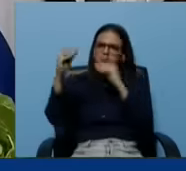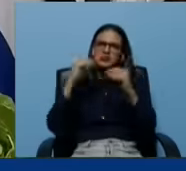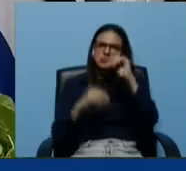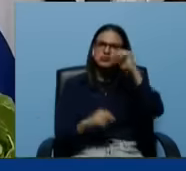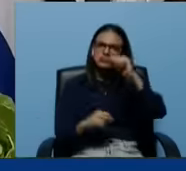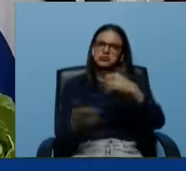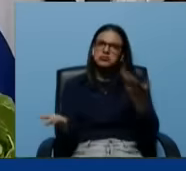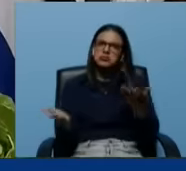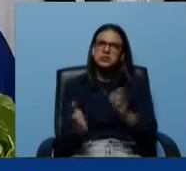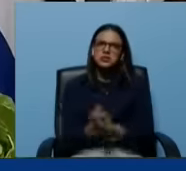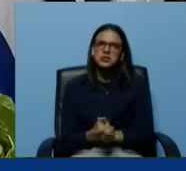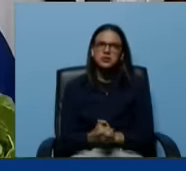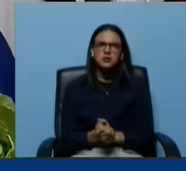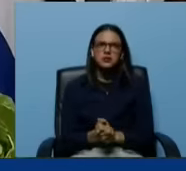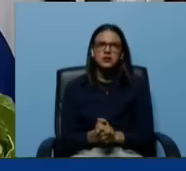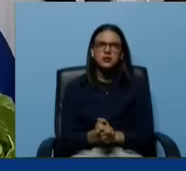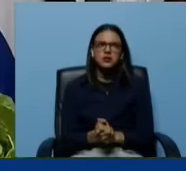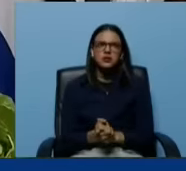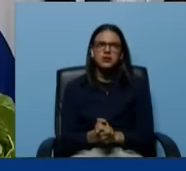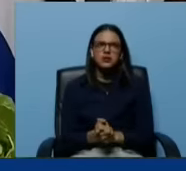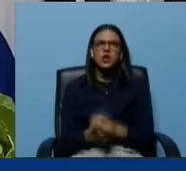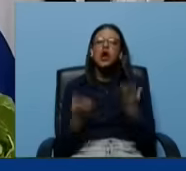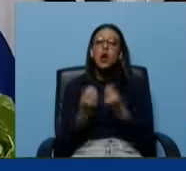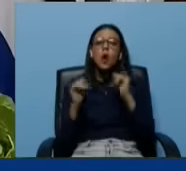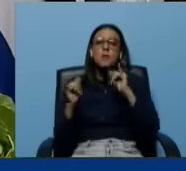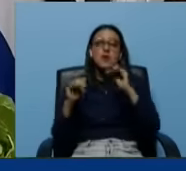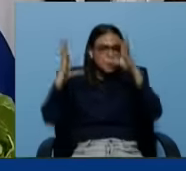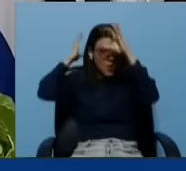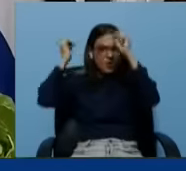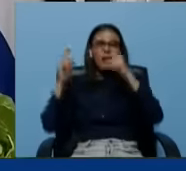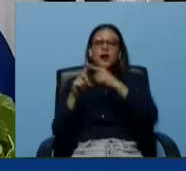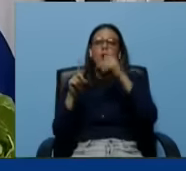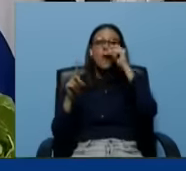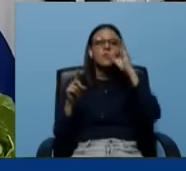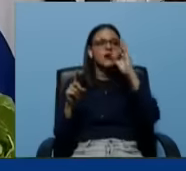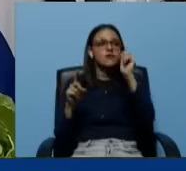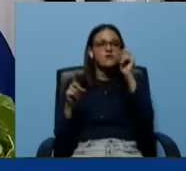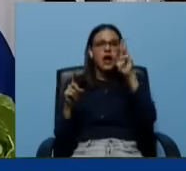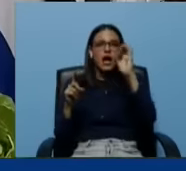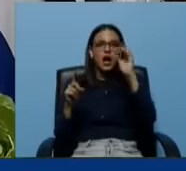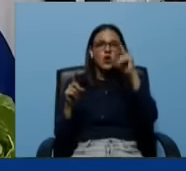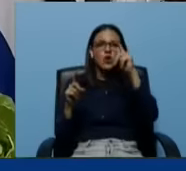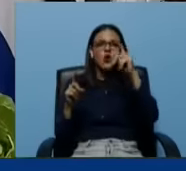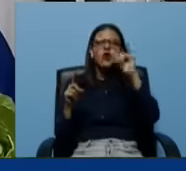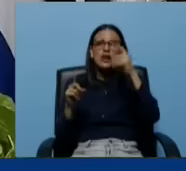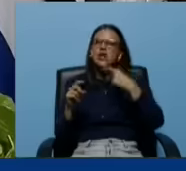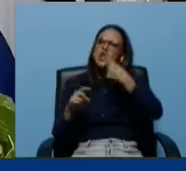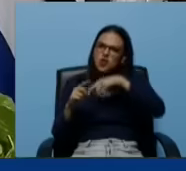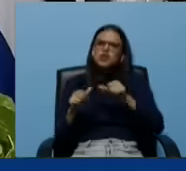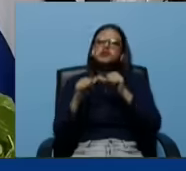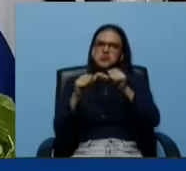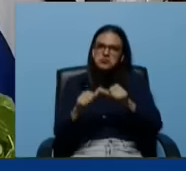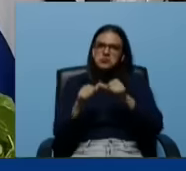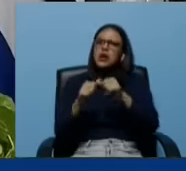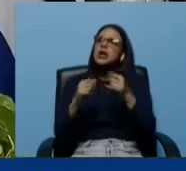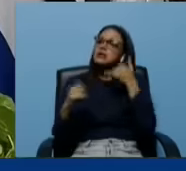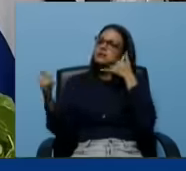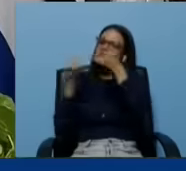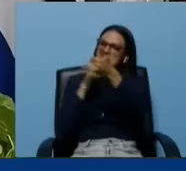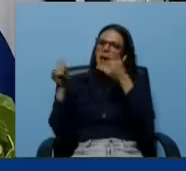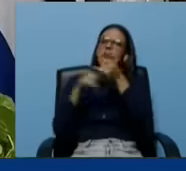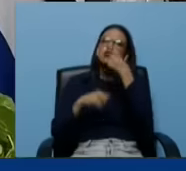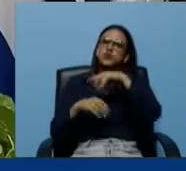¿Cómo se llama el canciller Parolín? Con el canciller Parolín. Ya varias pláticas se han tenido con él y se le habla con toda